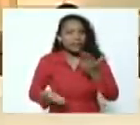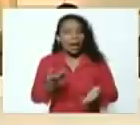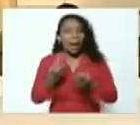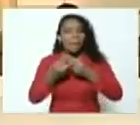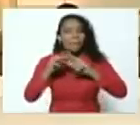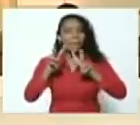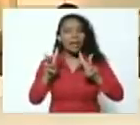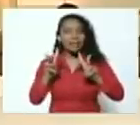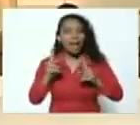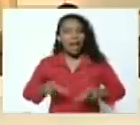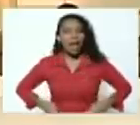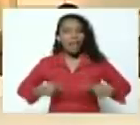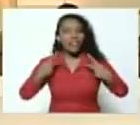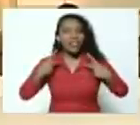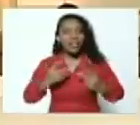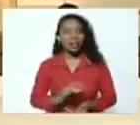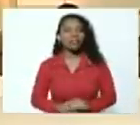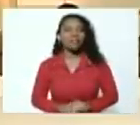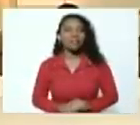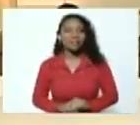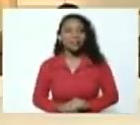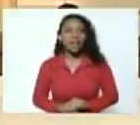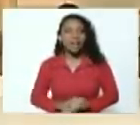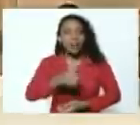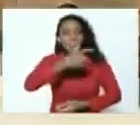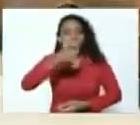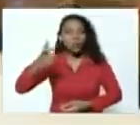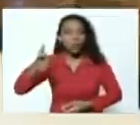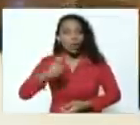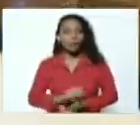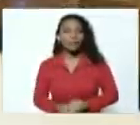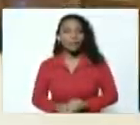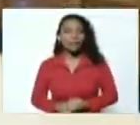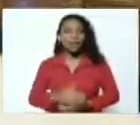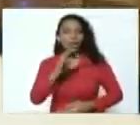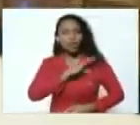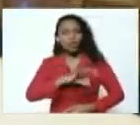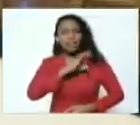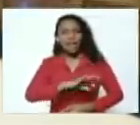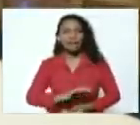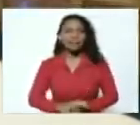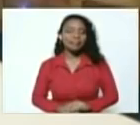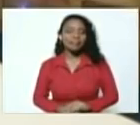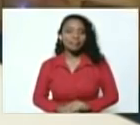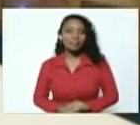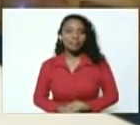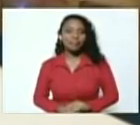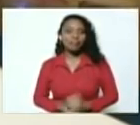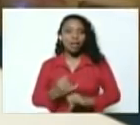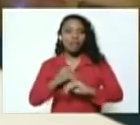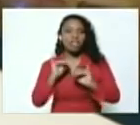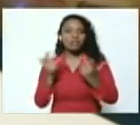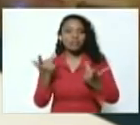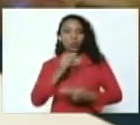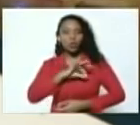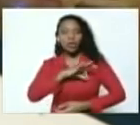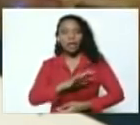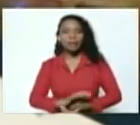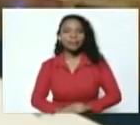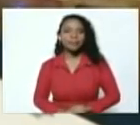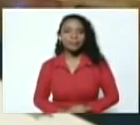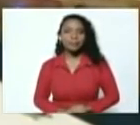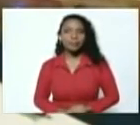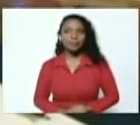paz, la vida del ciudadano, de la ciudadana, de la sociedad, al final de la sociedad.